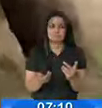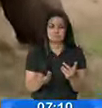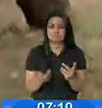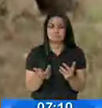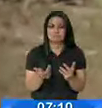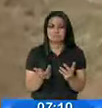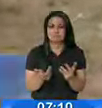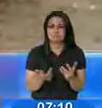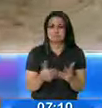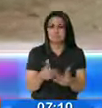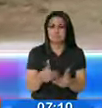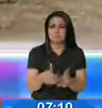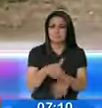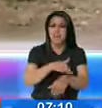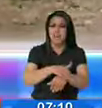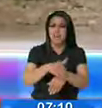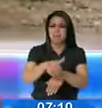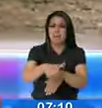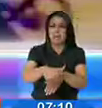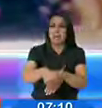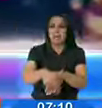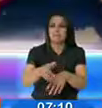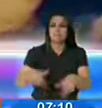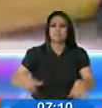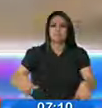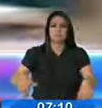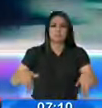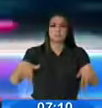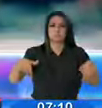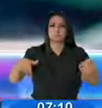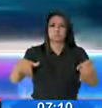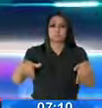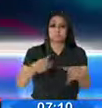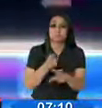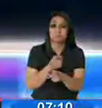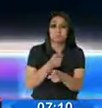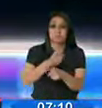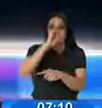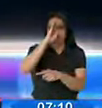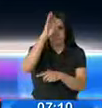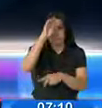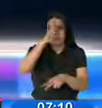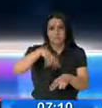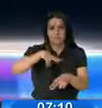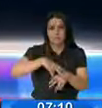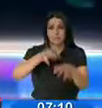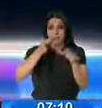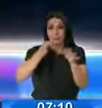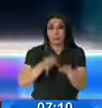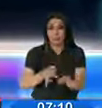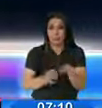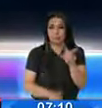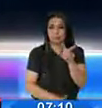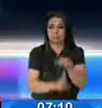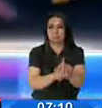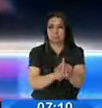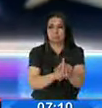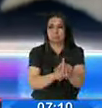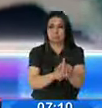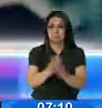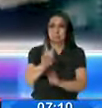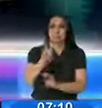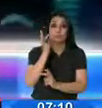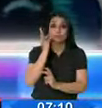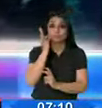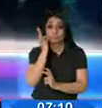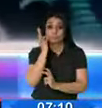golpetón de 6 de la tarde, hora pico, corre. Por esa razón, la policía les cayó cuando menos lo esperaban. Son dos mujeres